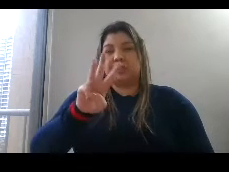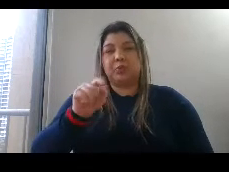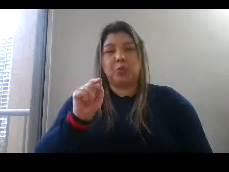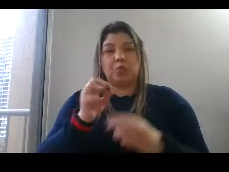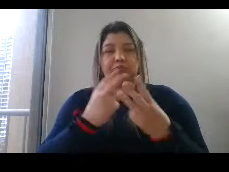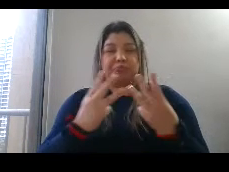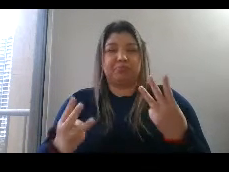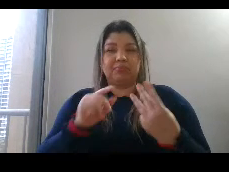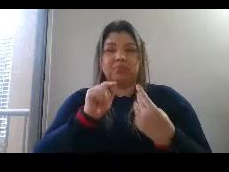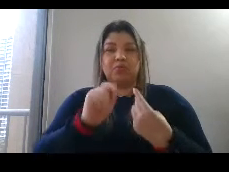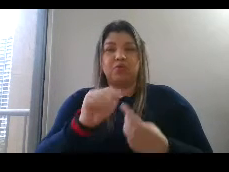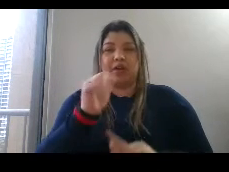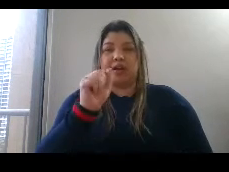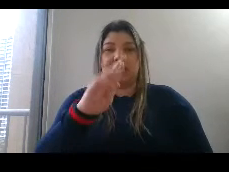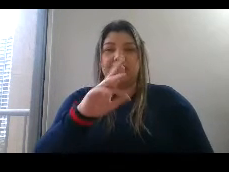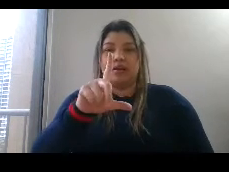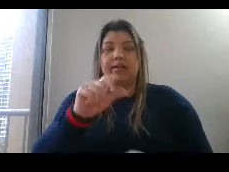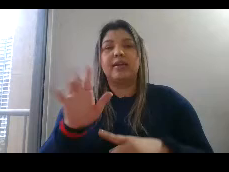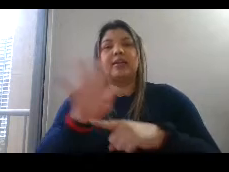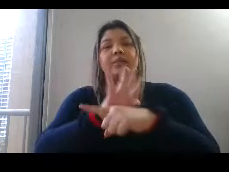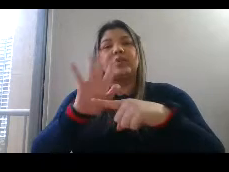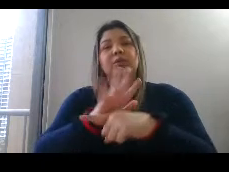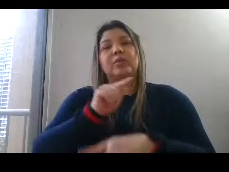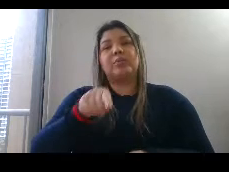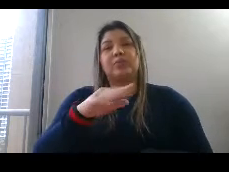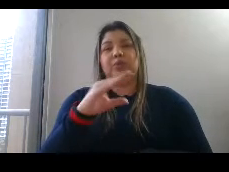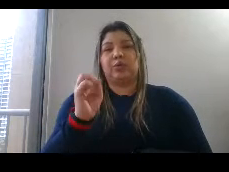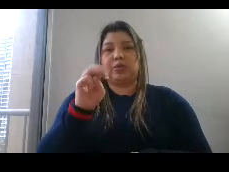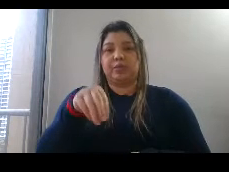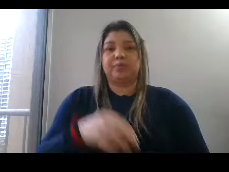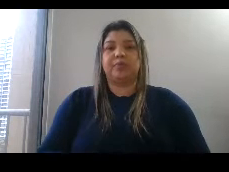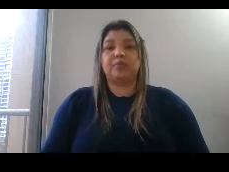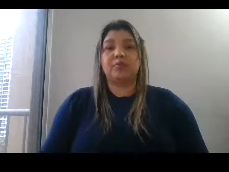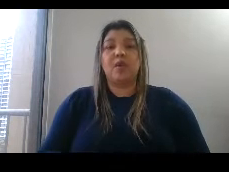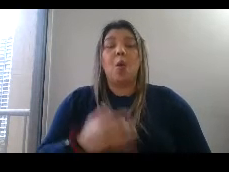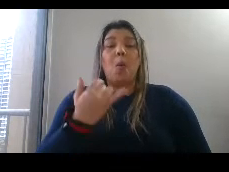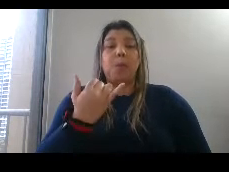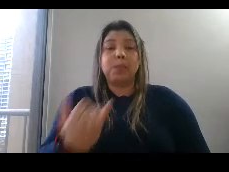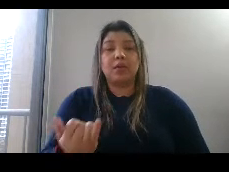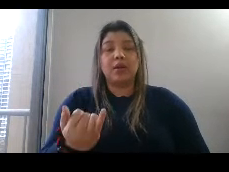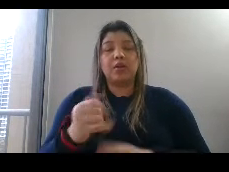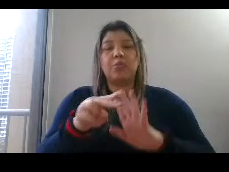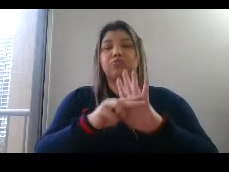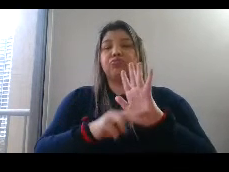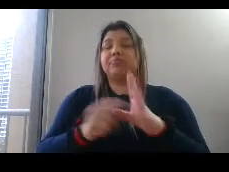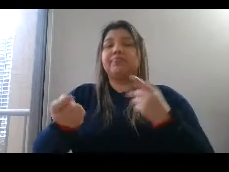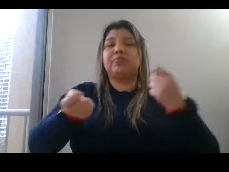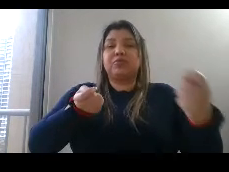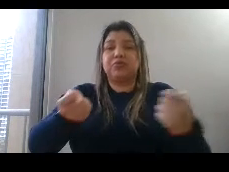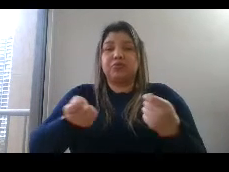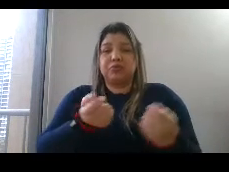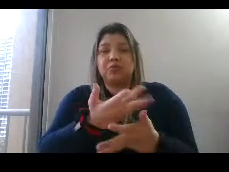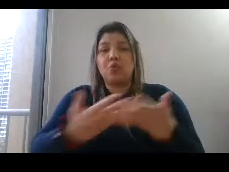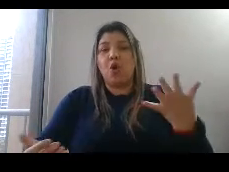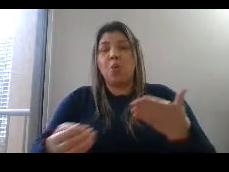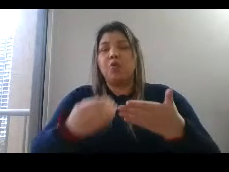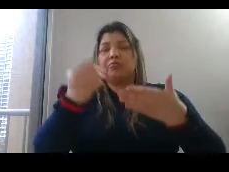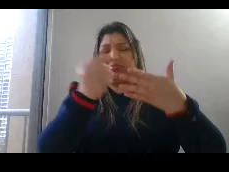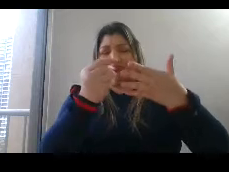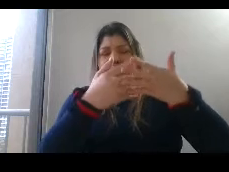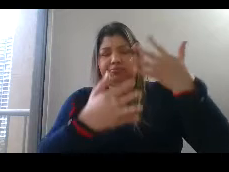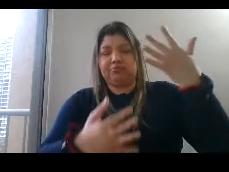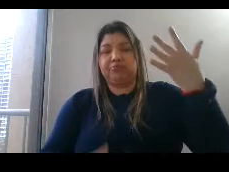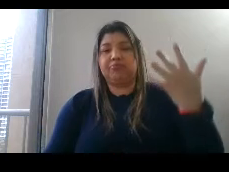www.arlsura.com, donde contamos con un protocolo preforma para gestionar la reactivación y en servicios en línea las diferentes listas de verificación por